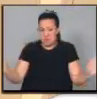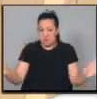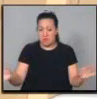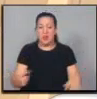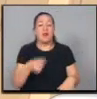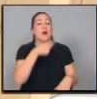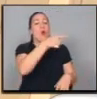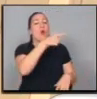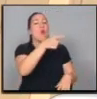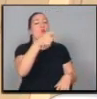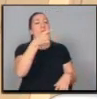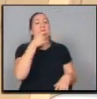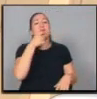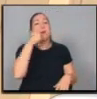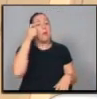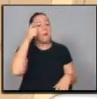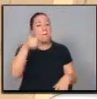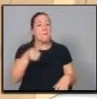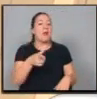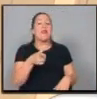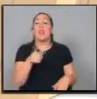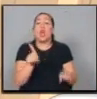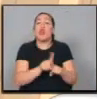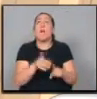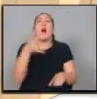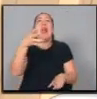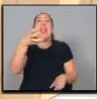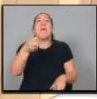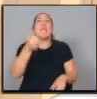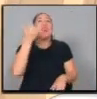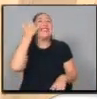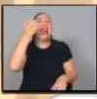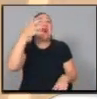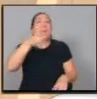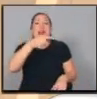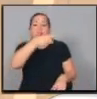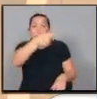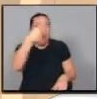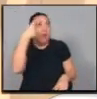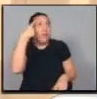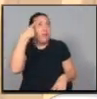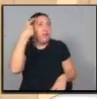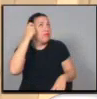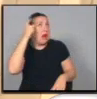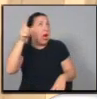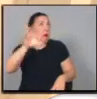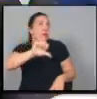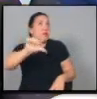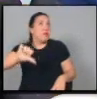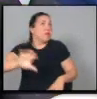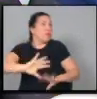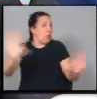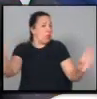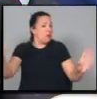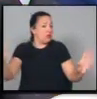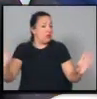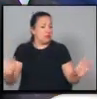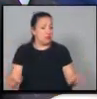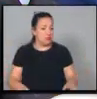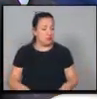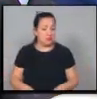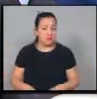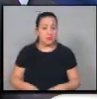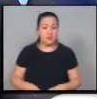Vos imaginate que es limón exprimido. Y listo, todo pasa por tu mente. Si vos te lo imaginás, lo podés hacer. No sé si no estoy con Gorodilla en esta.